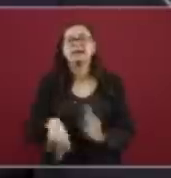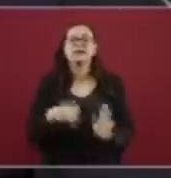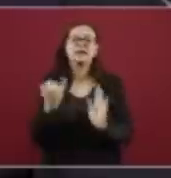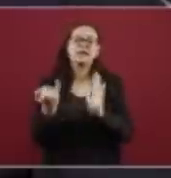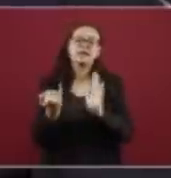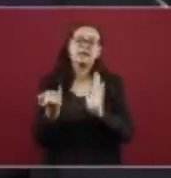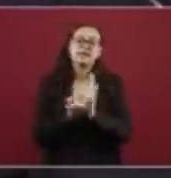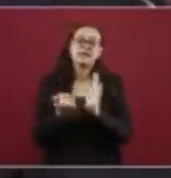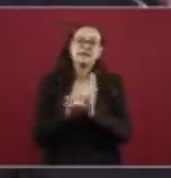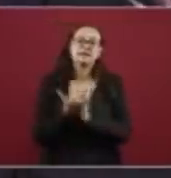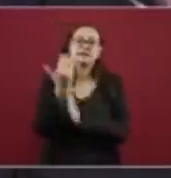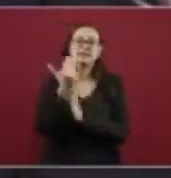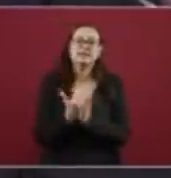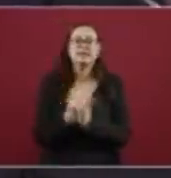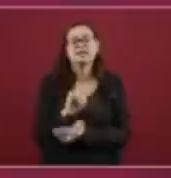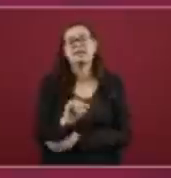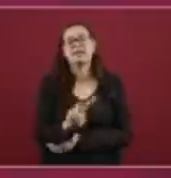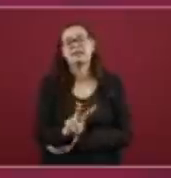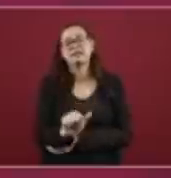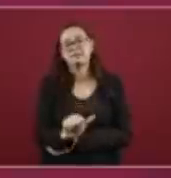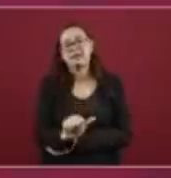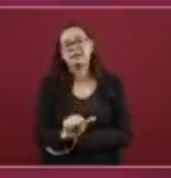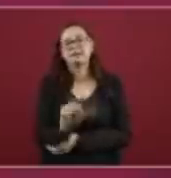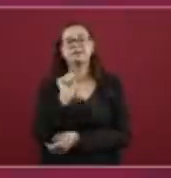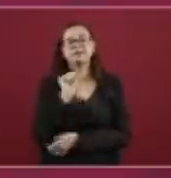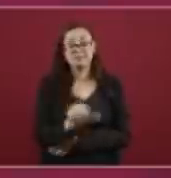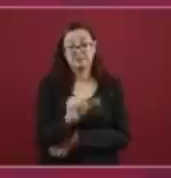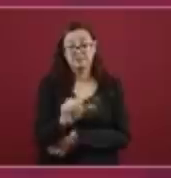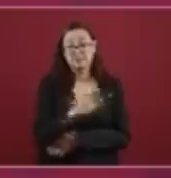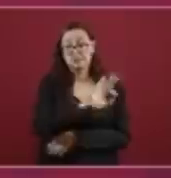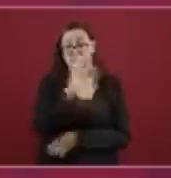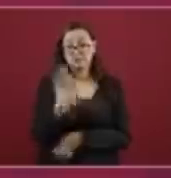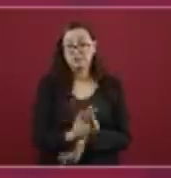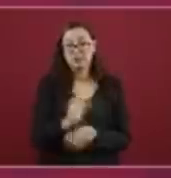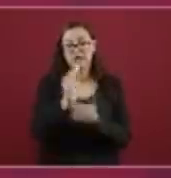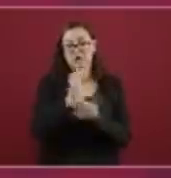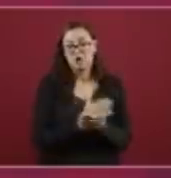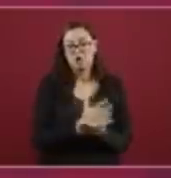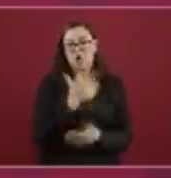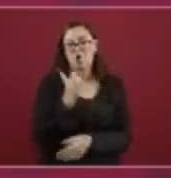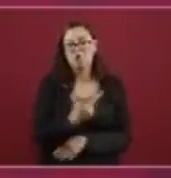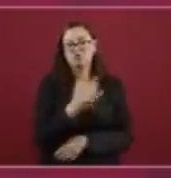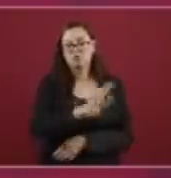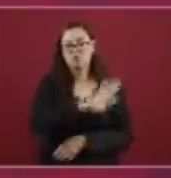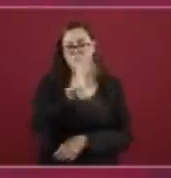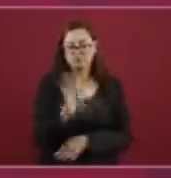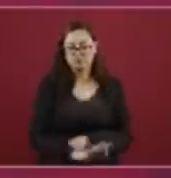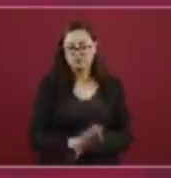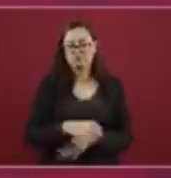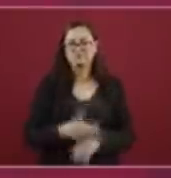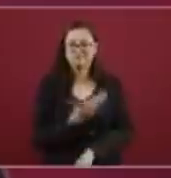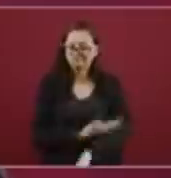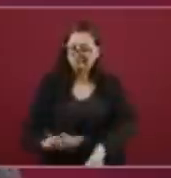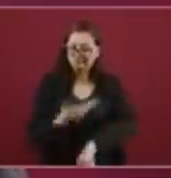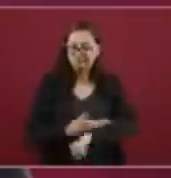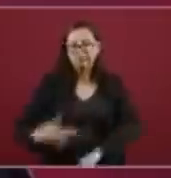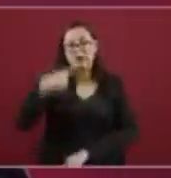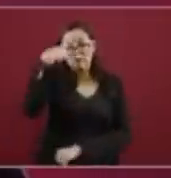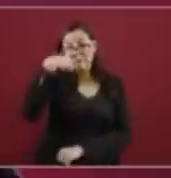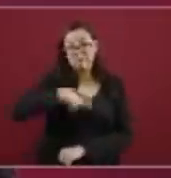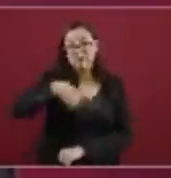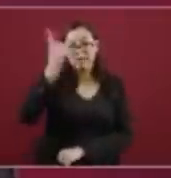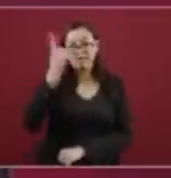disminución del IVA del 16 al 8%. Lo que sí se está